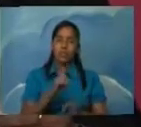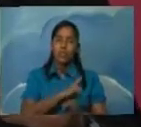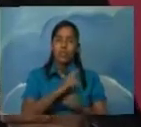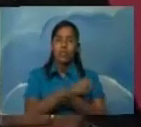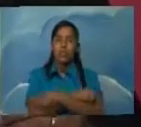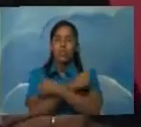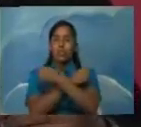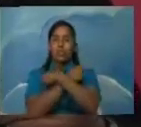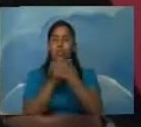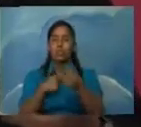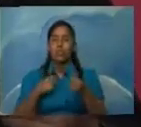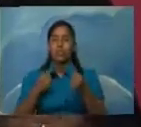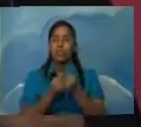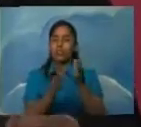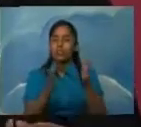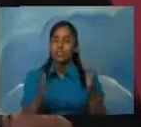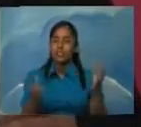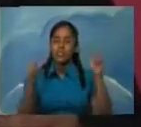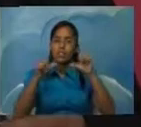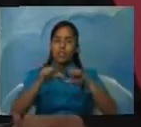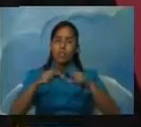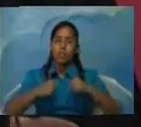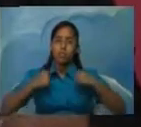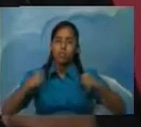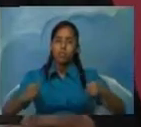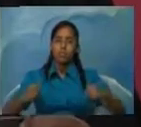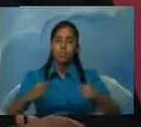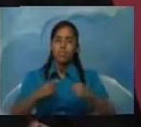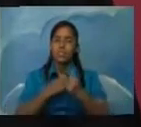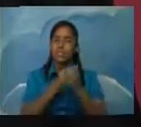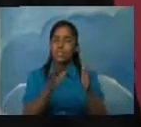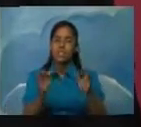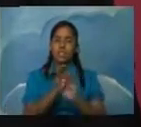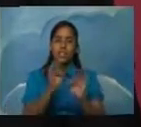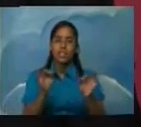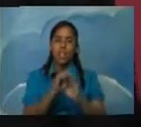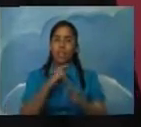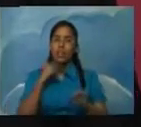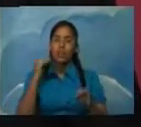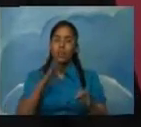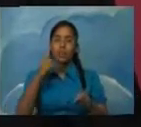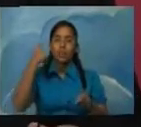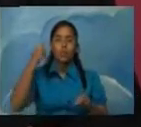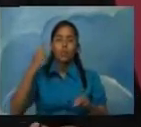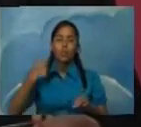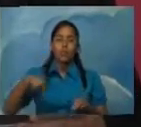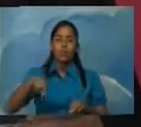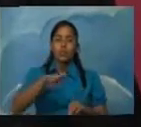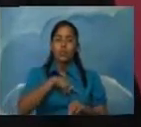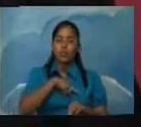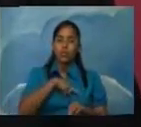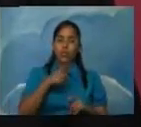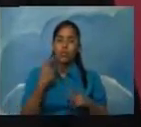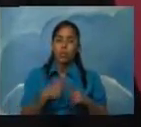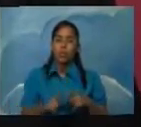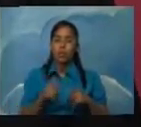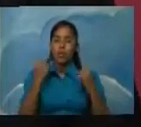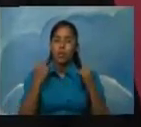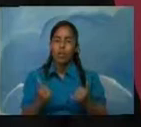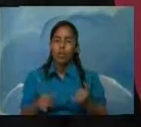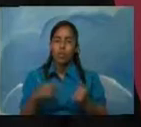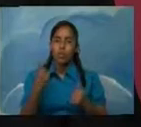Cordero sin levadura, es decir, sin imperfección, sin mancha, que murió por nosotros. Pero ahora,